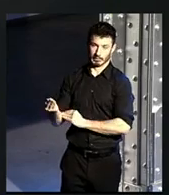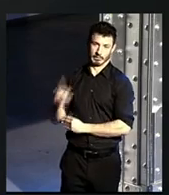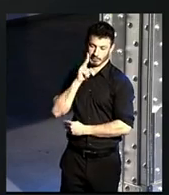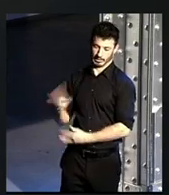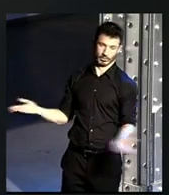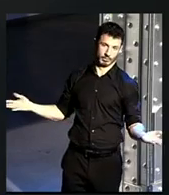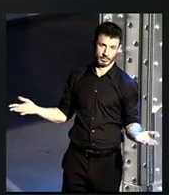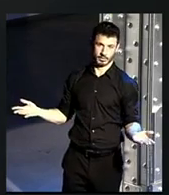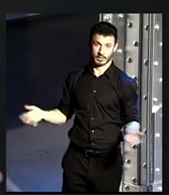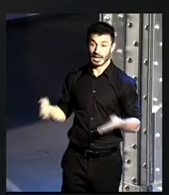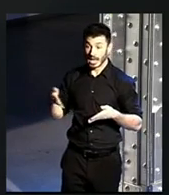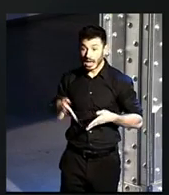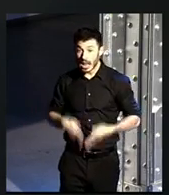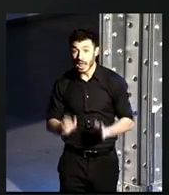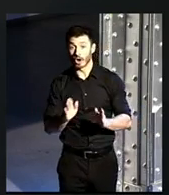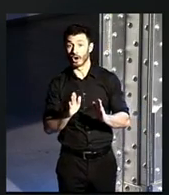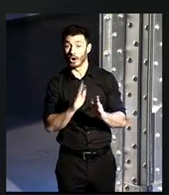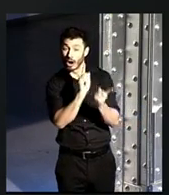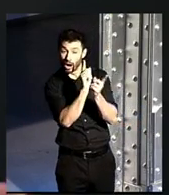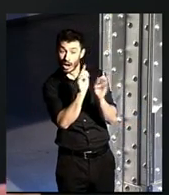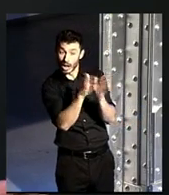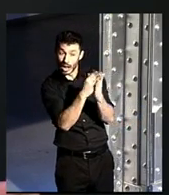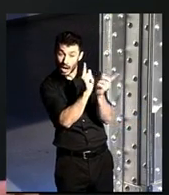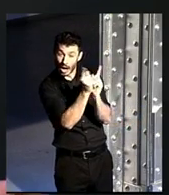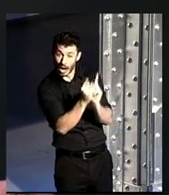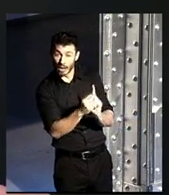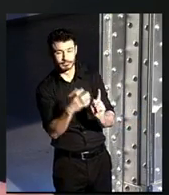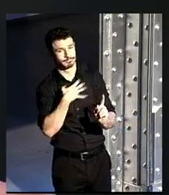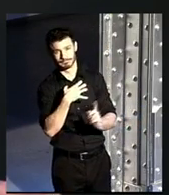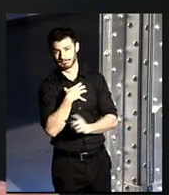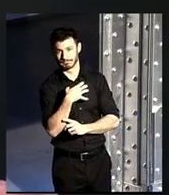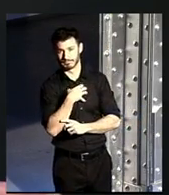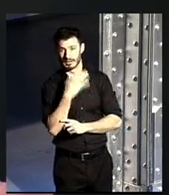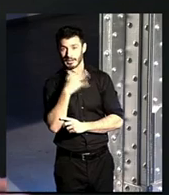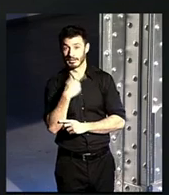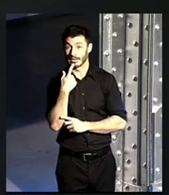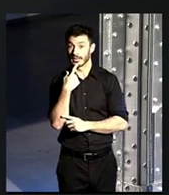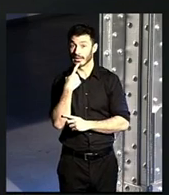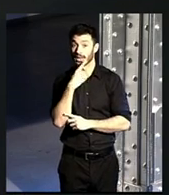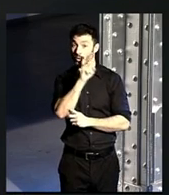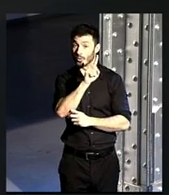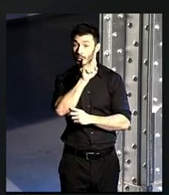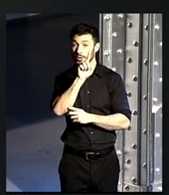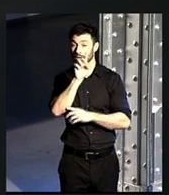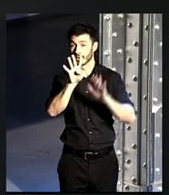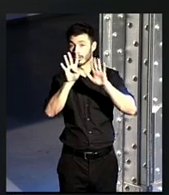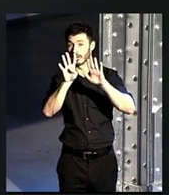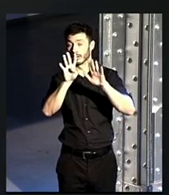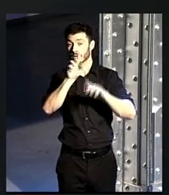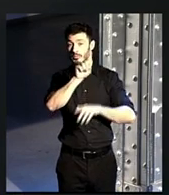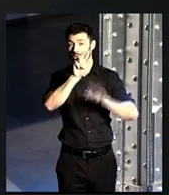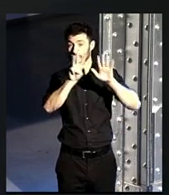Y el hijo no podía modificar mucho los últimos años, es decir, que a partir de 86 hasta